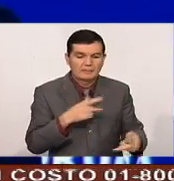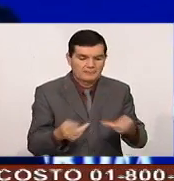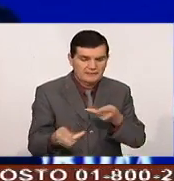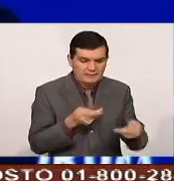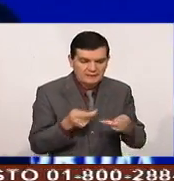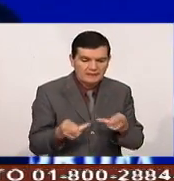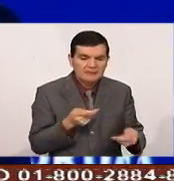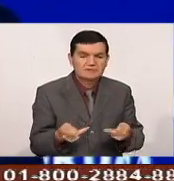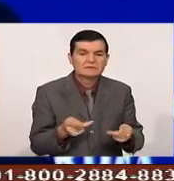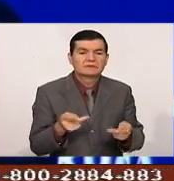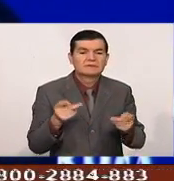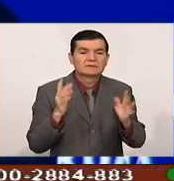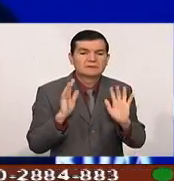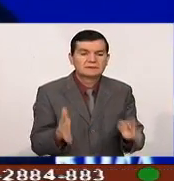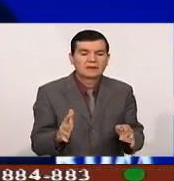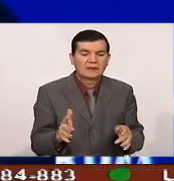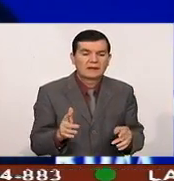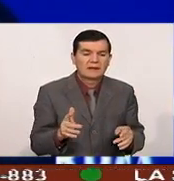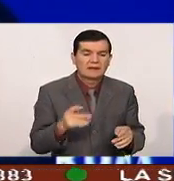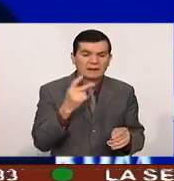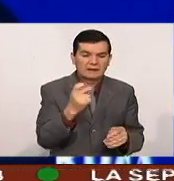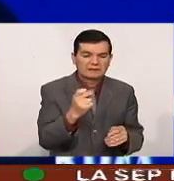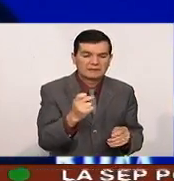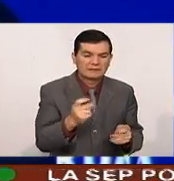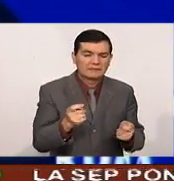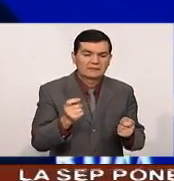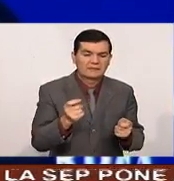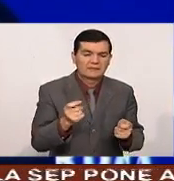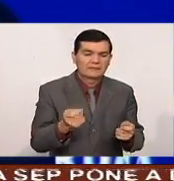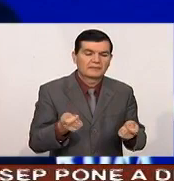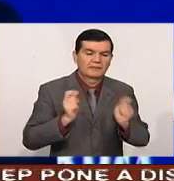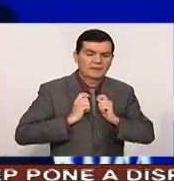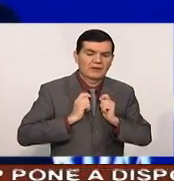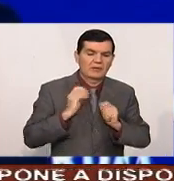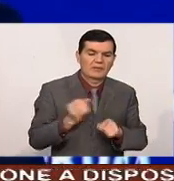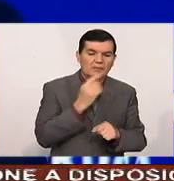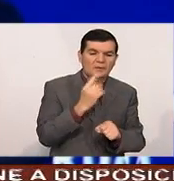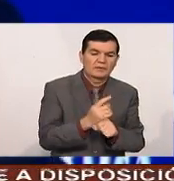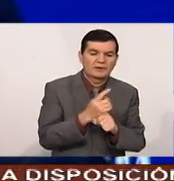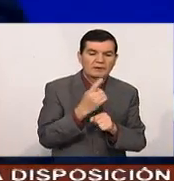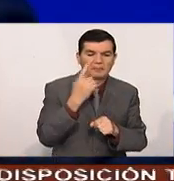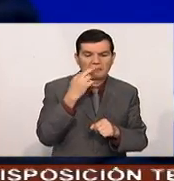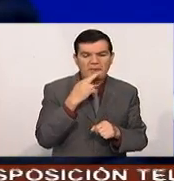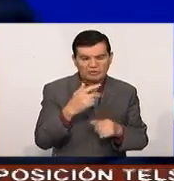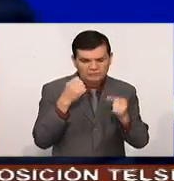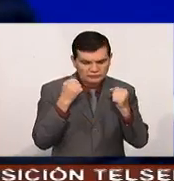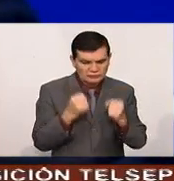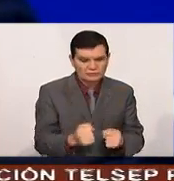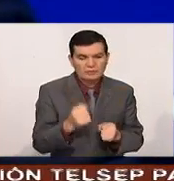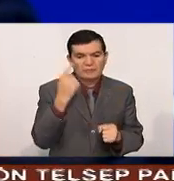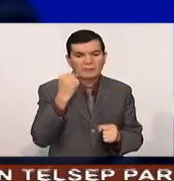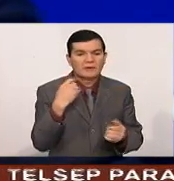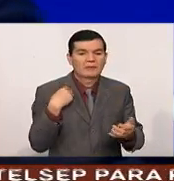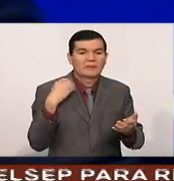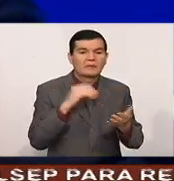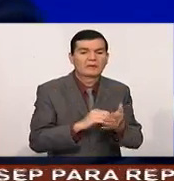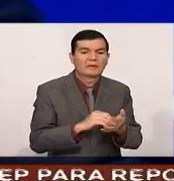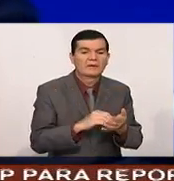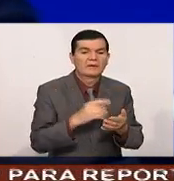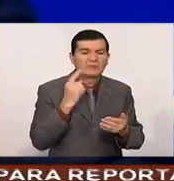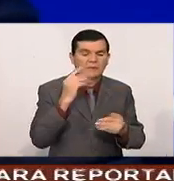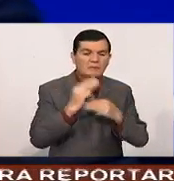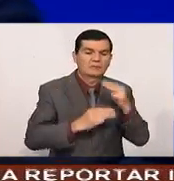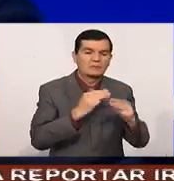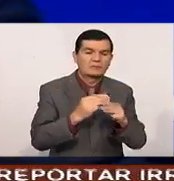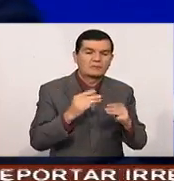preparación y ello nos permite hacerle mejor frente a este escenario convulso que el